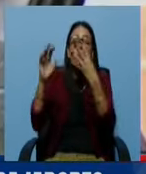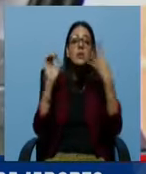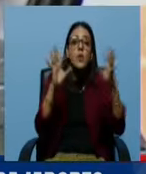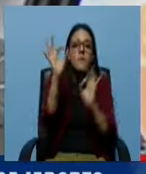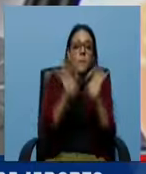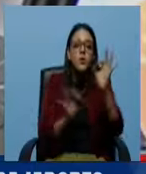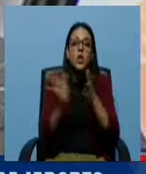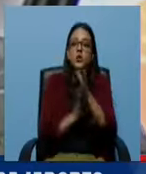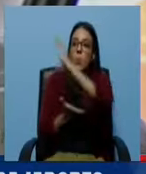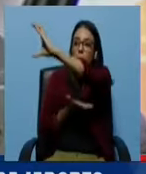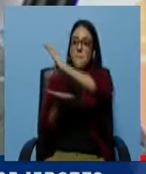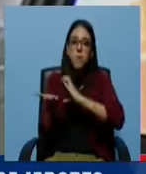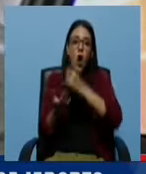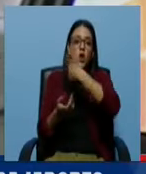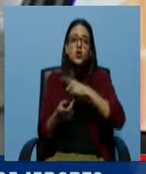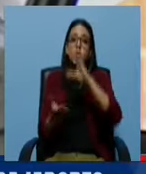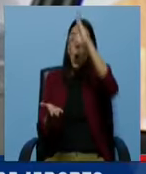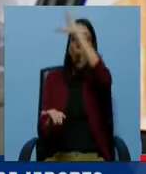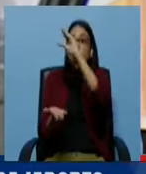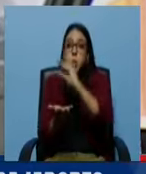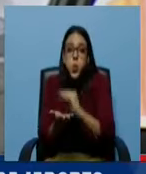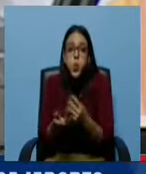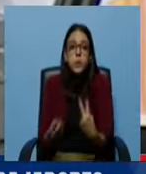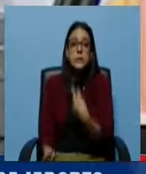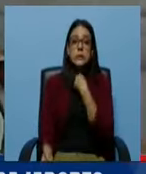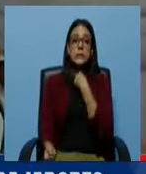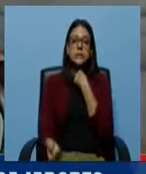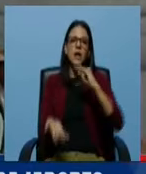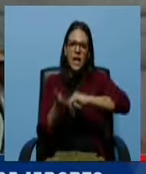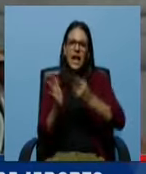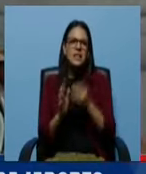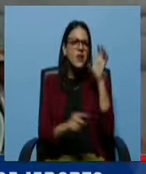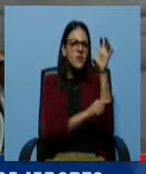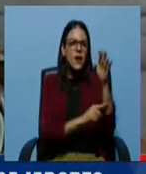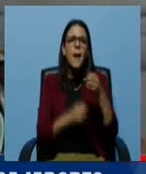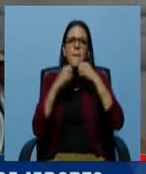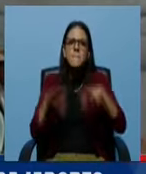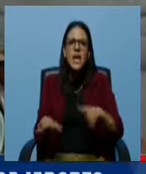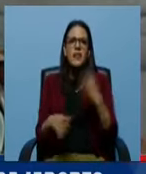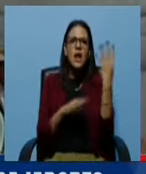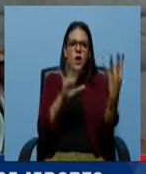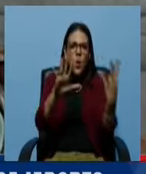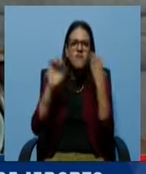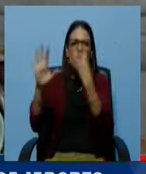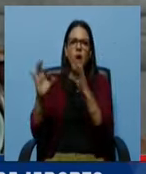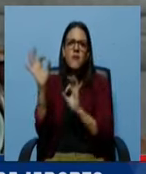de los ingresos. Hay que ver un país que pierda el 99% de los ingresos.